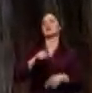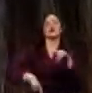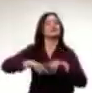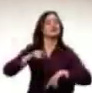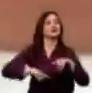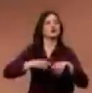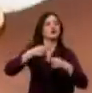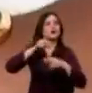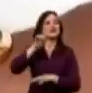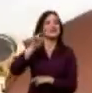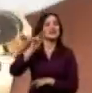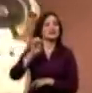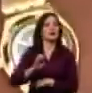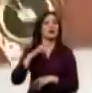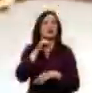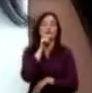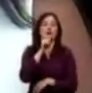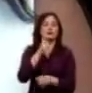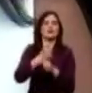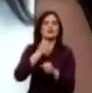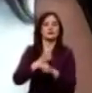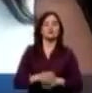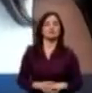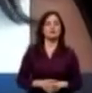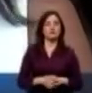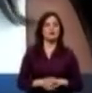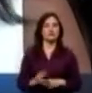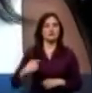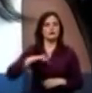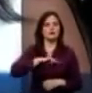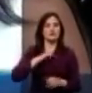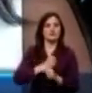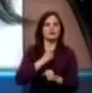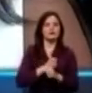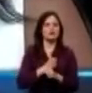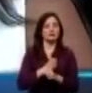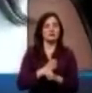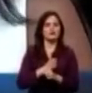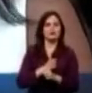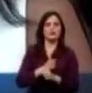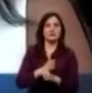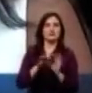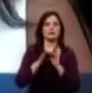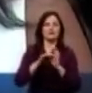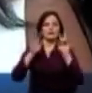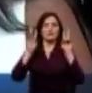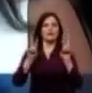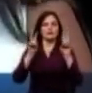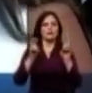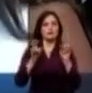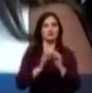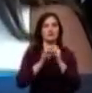amigos, asegura que aún resta mucho por hacer. Nosotros trabajamos adicional de las leyes, también contribuimos con el tema de